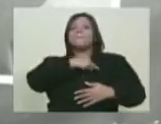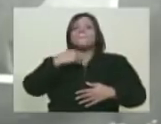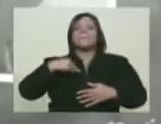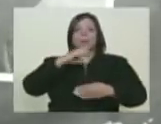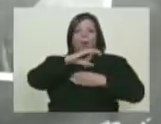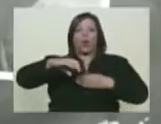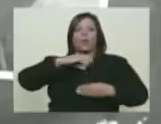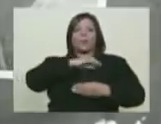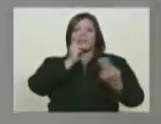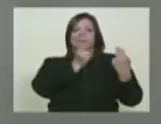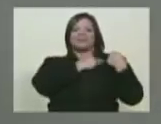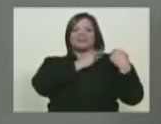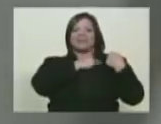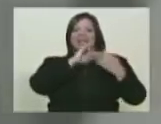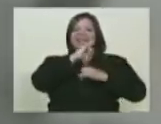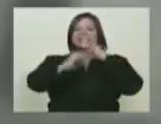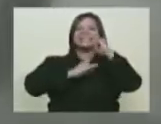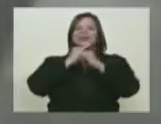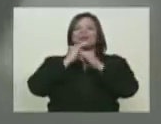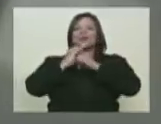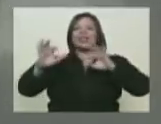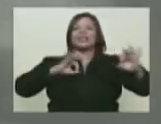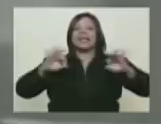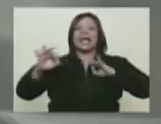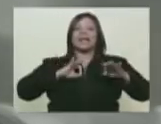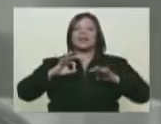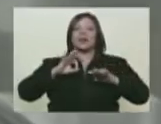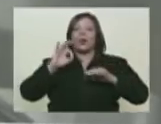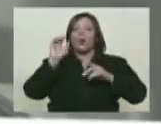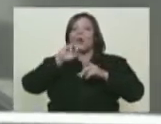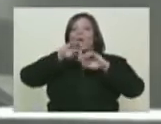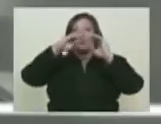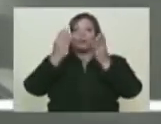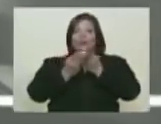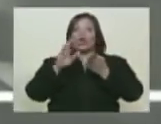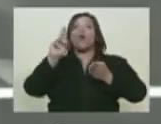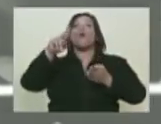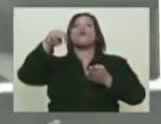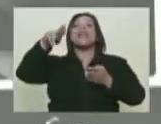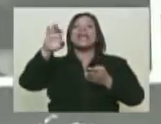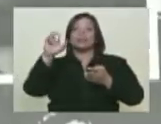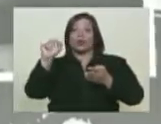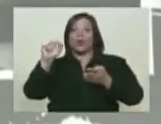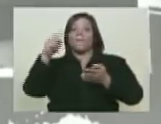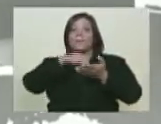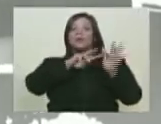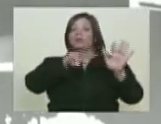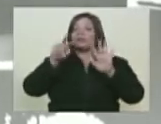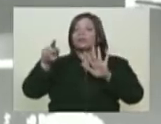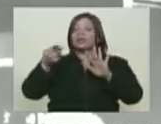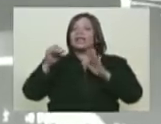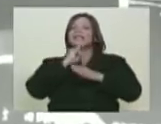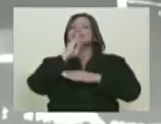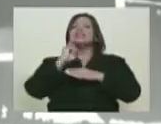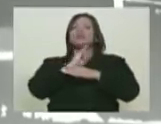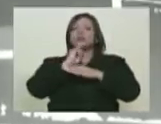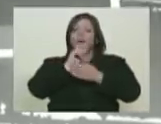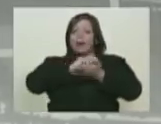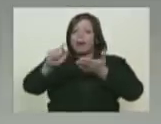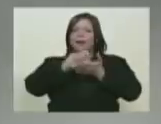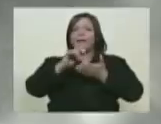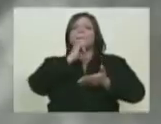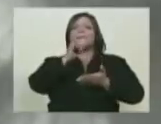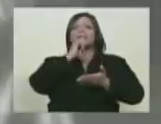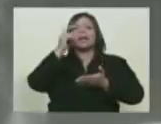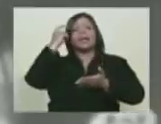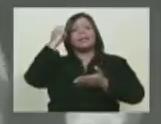Comité Ejecutivo del Instituto Internacional de Teatro de la UNESCO, y en 1995 esa institución le encomendó escribir el mensaje